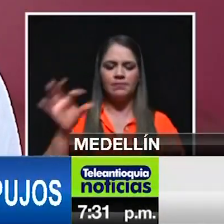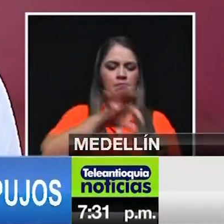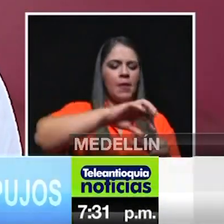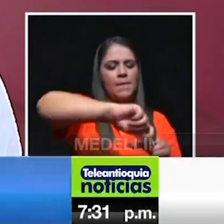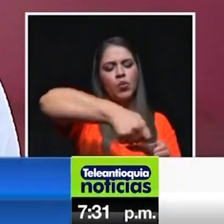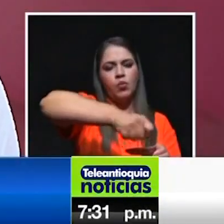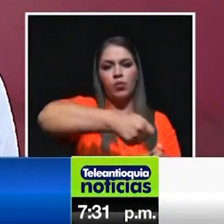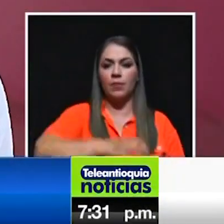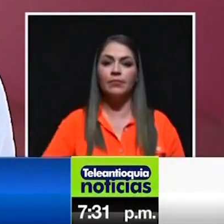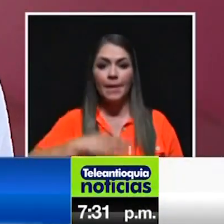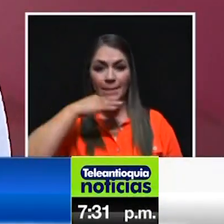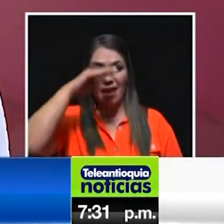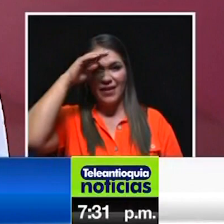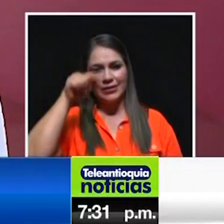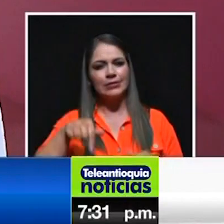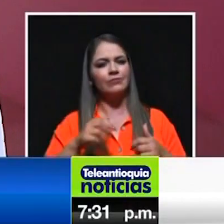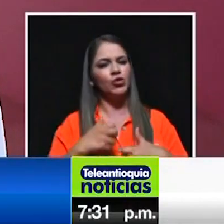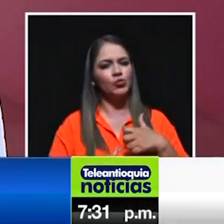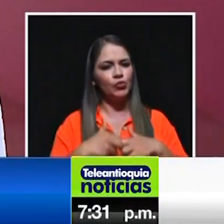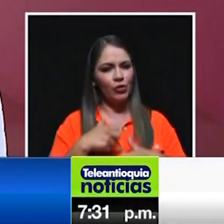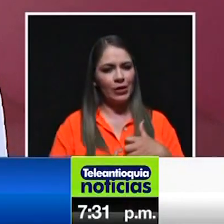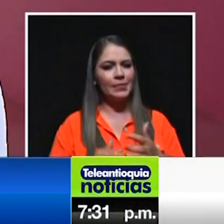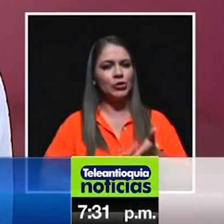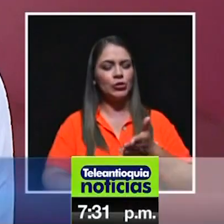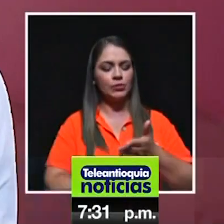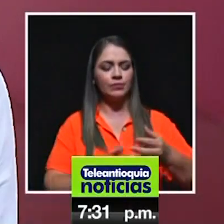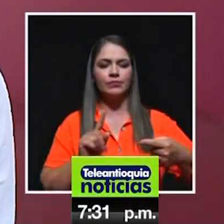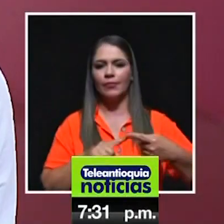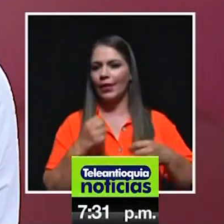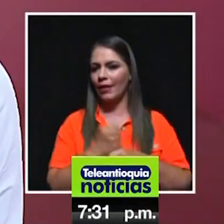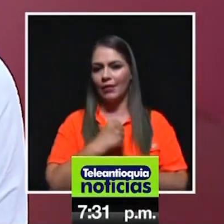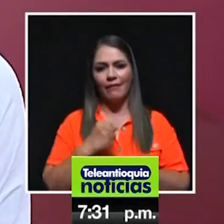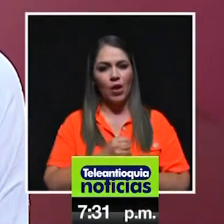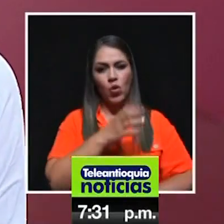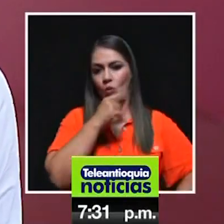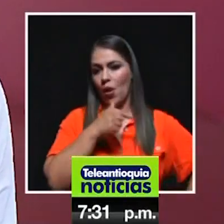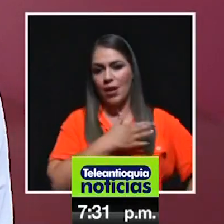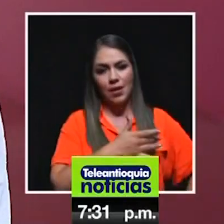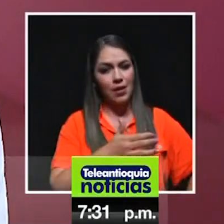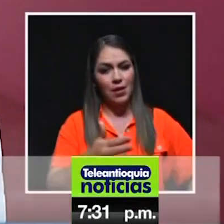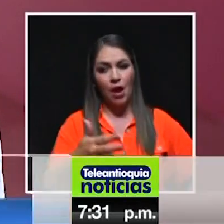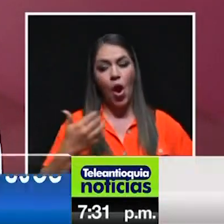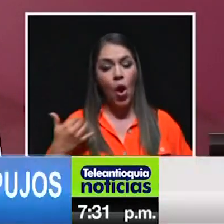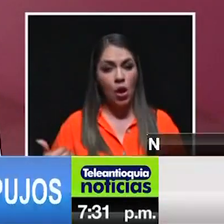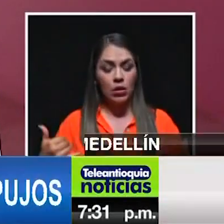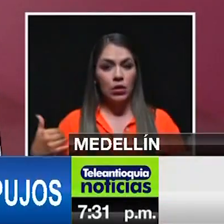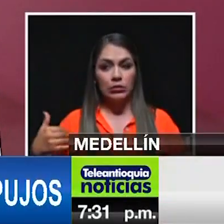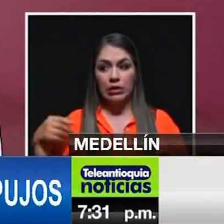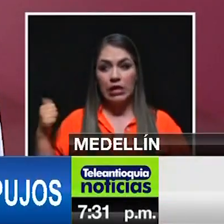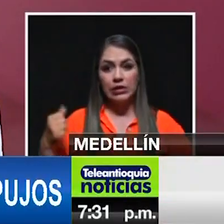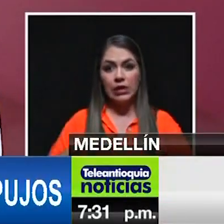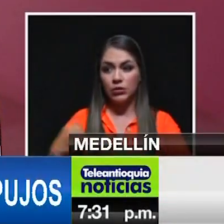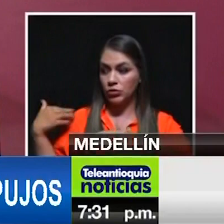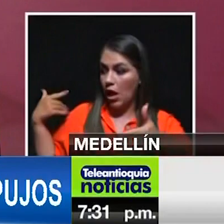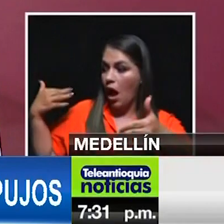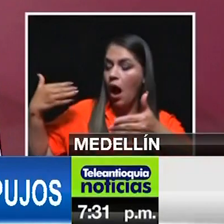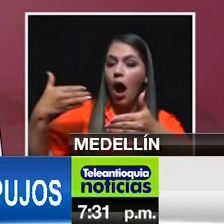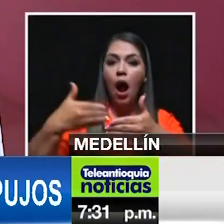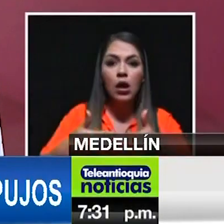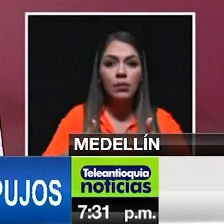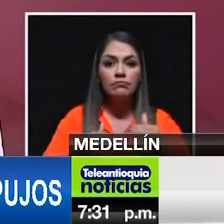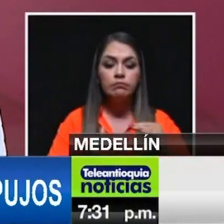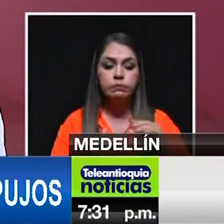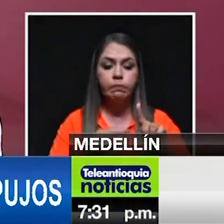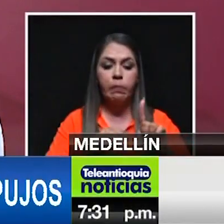varias puertas que ajustar desempleo y el del centro de la ciudad cansa al máximo en casi una década estamos con dos empleos que ya ronda el 13%